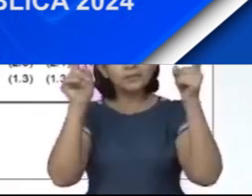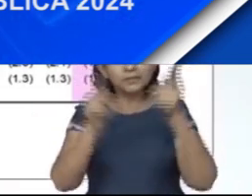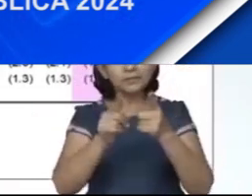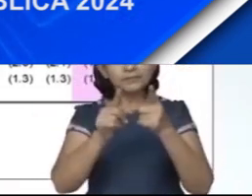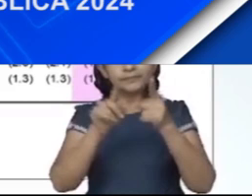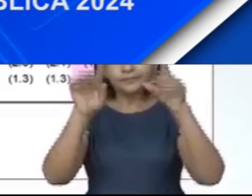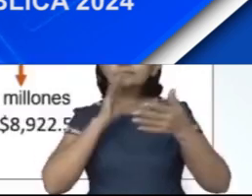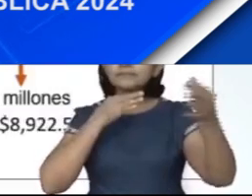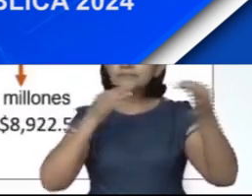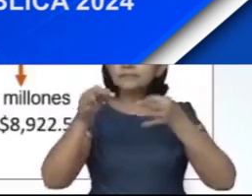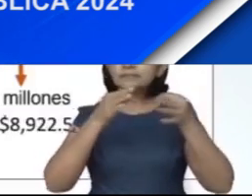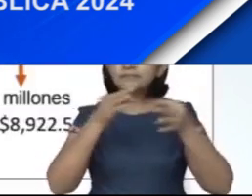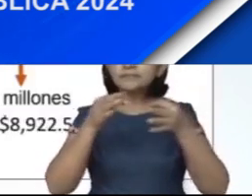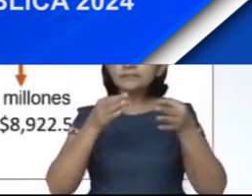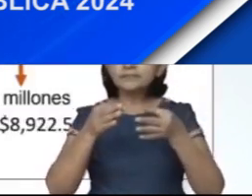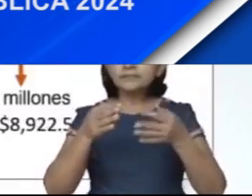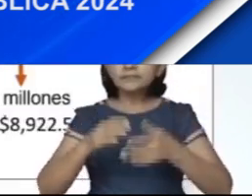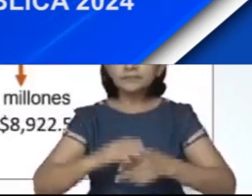2022-2026.